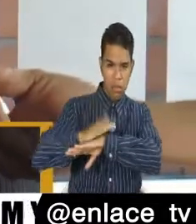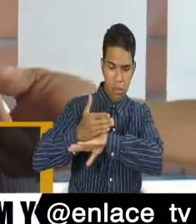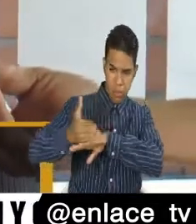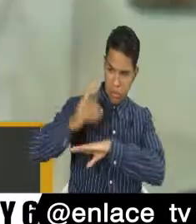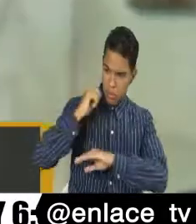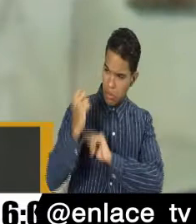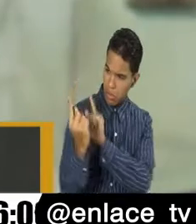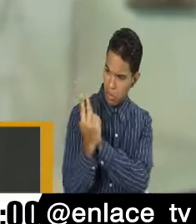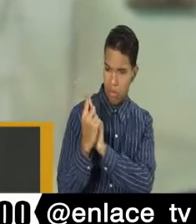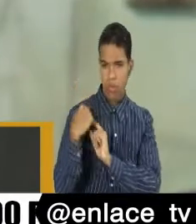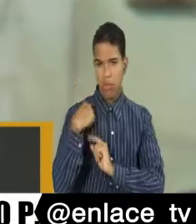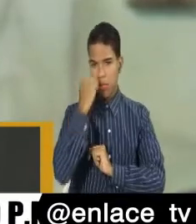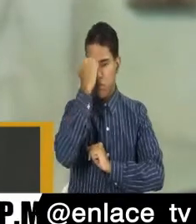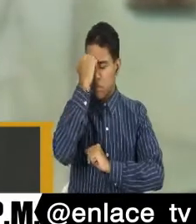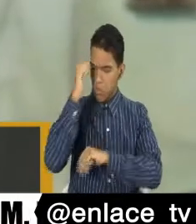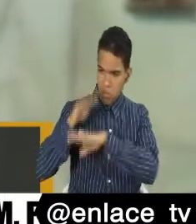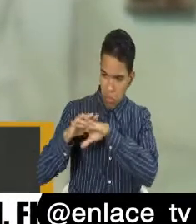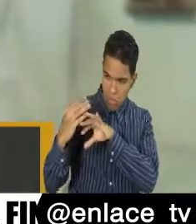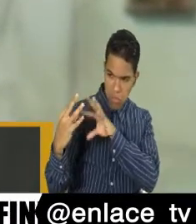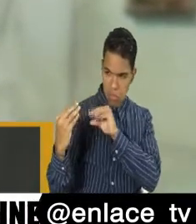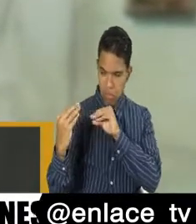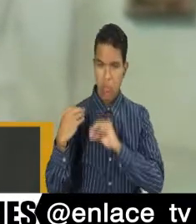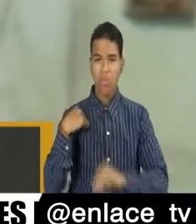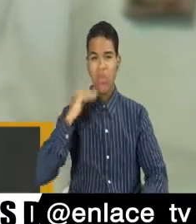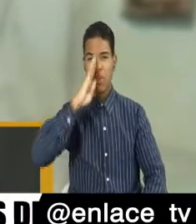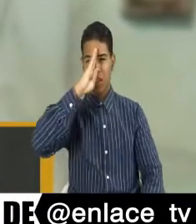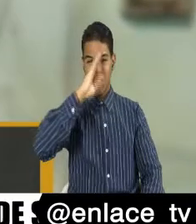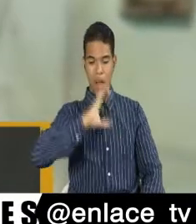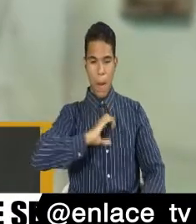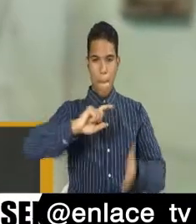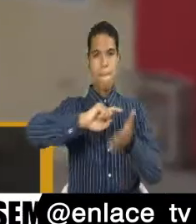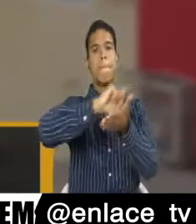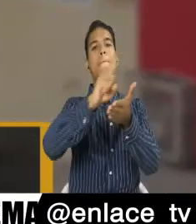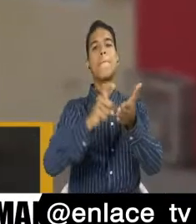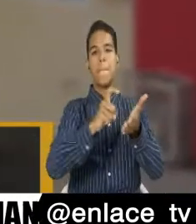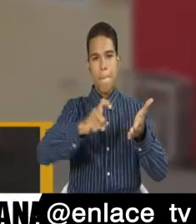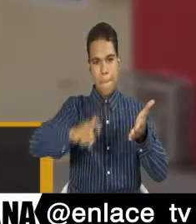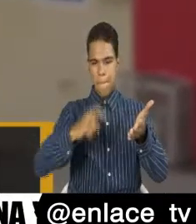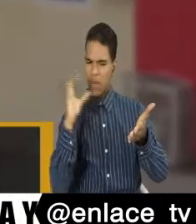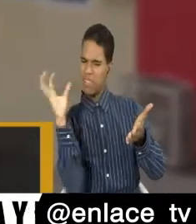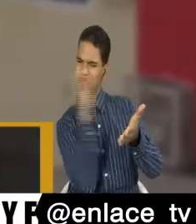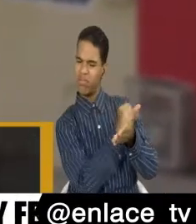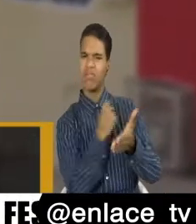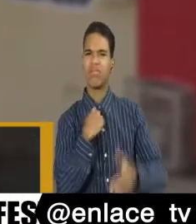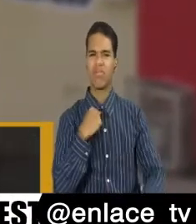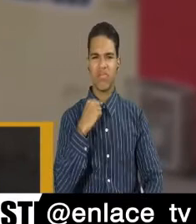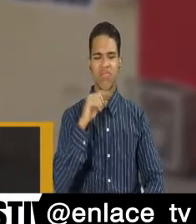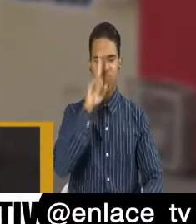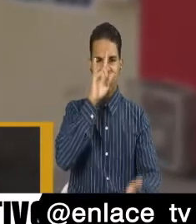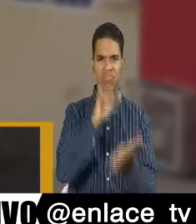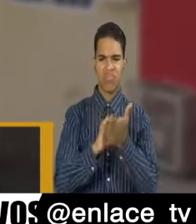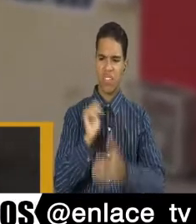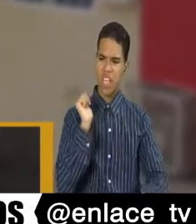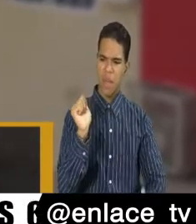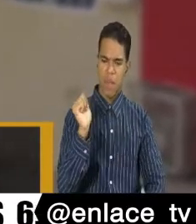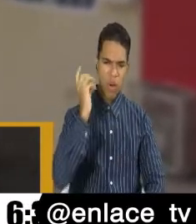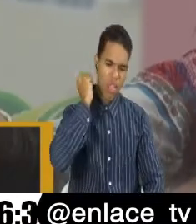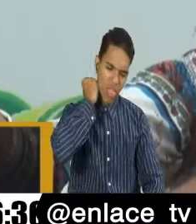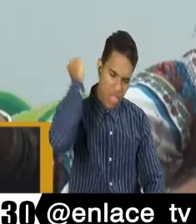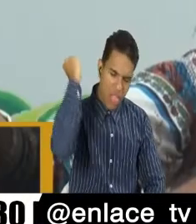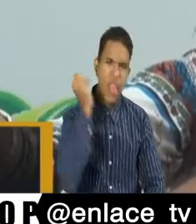con ella. Por su parte, las autoridades ya manejan una hipótesis de lo que pudo haber llevado al niño a tomar la mala decisión de quitarse la